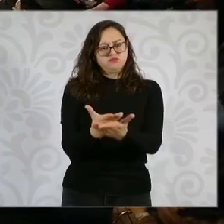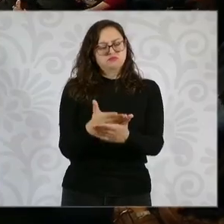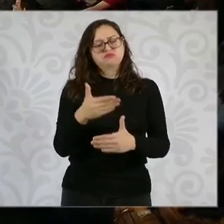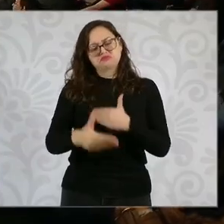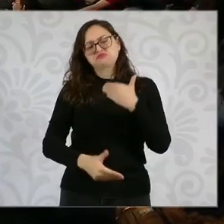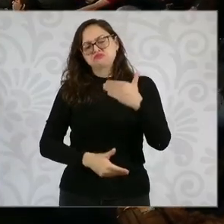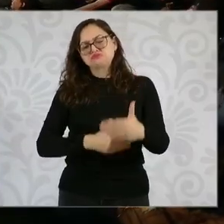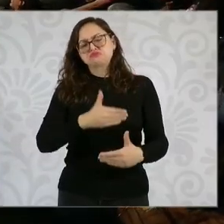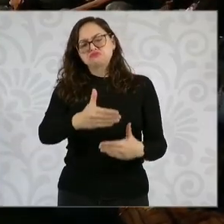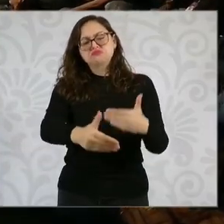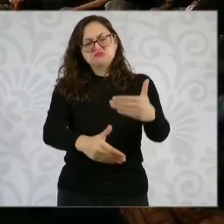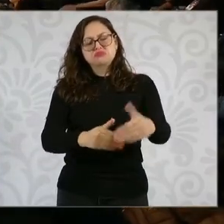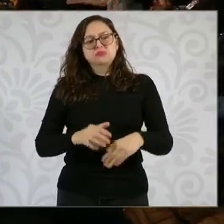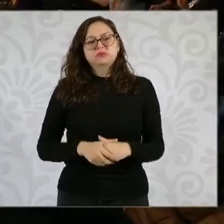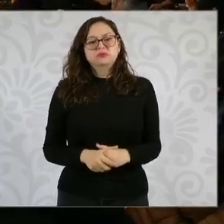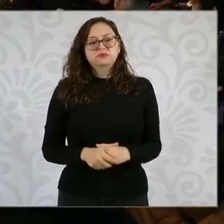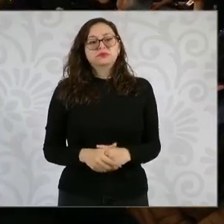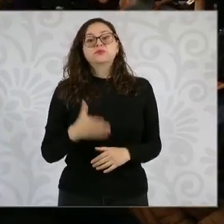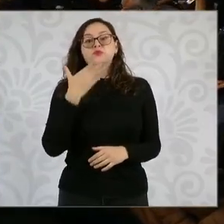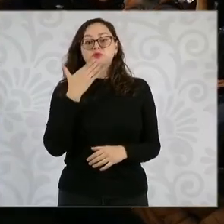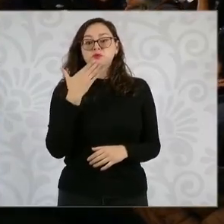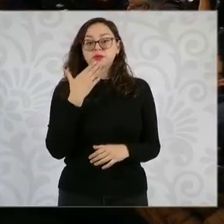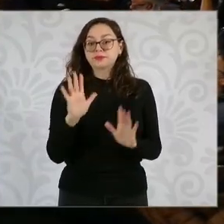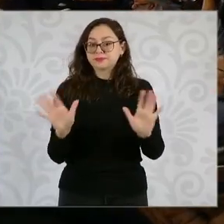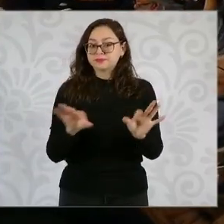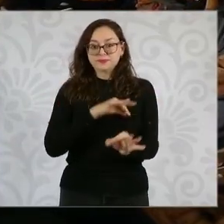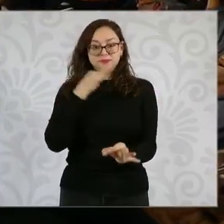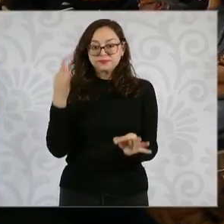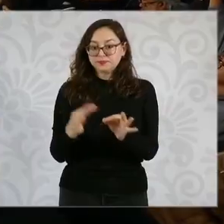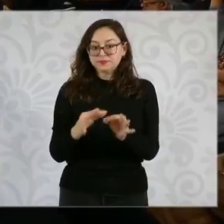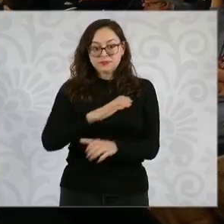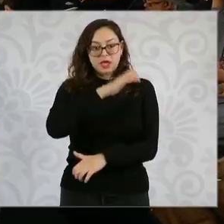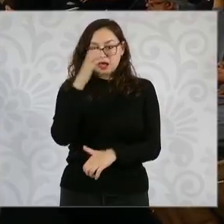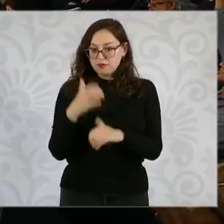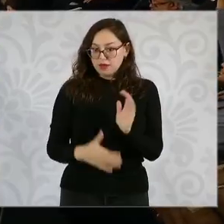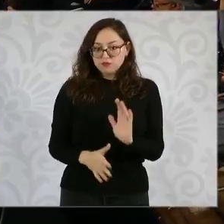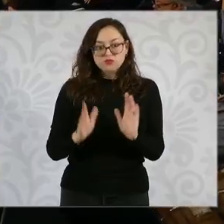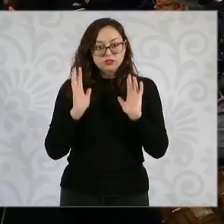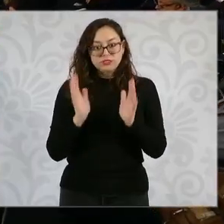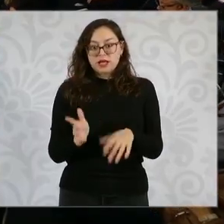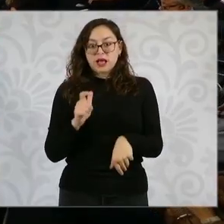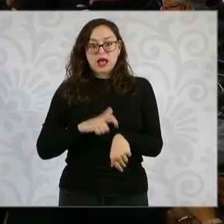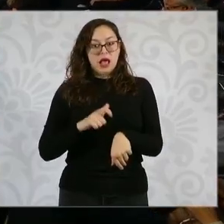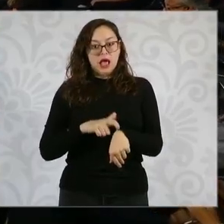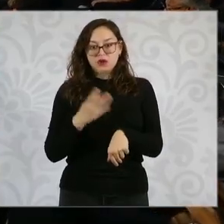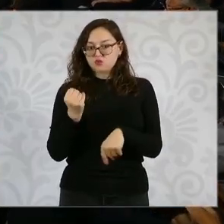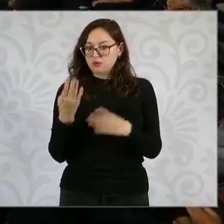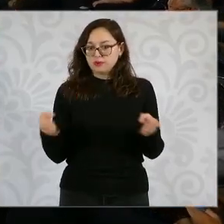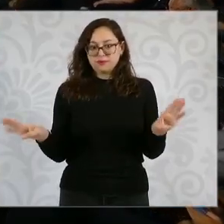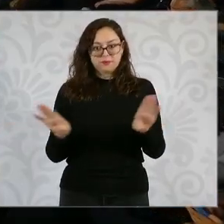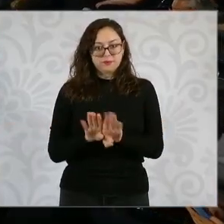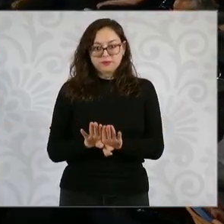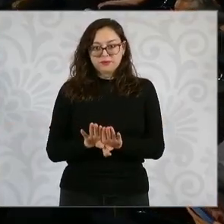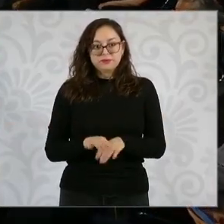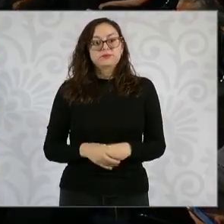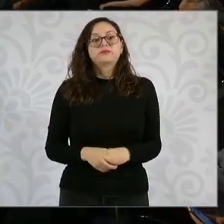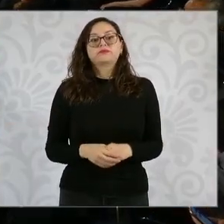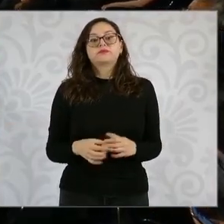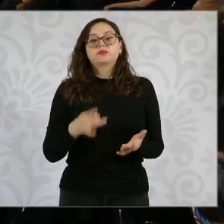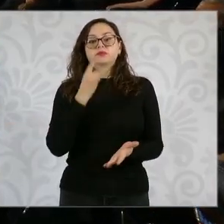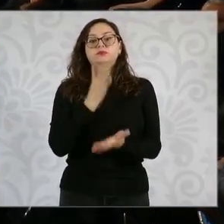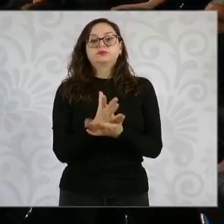estaríamos evaluando. Bueno, ya vamos a dejarlo aquí porque a las 9 cerramos y vamos a pasar